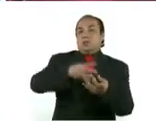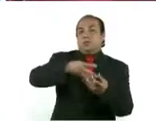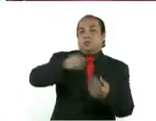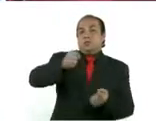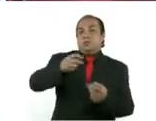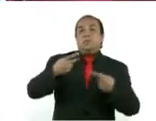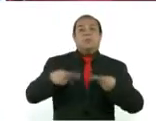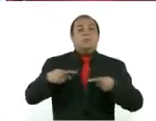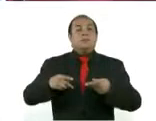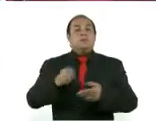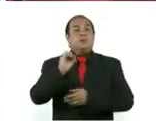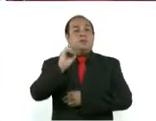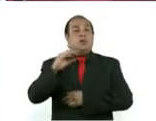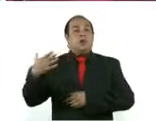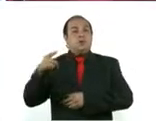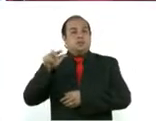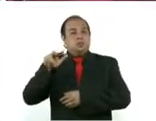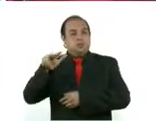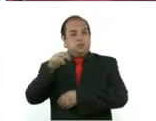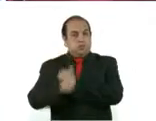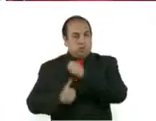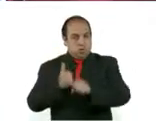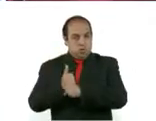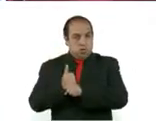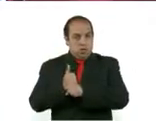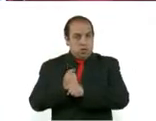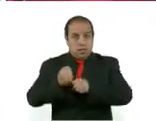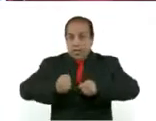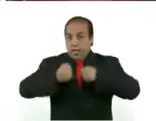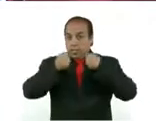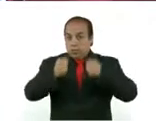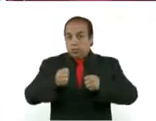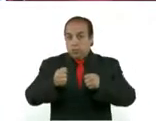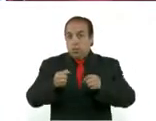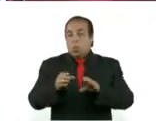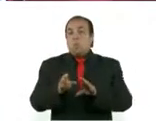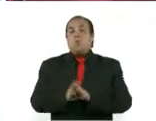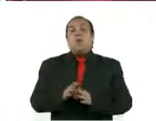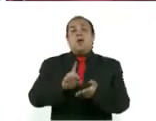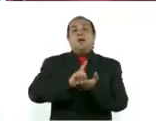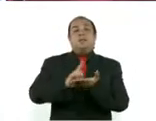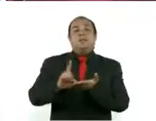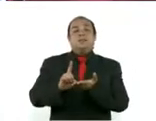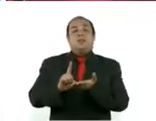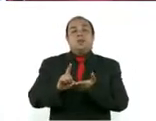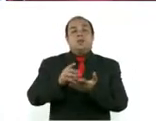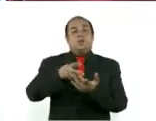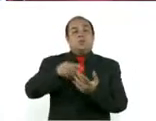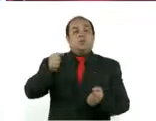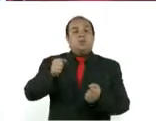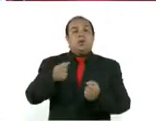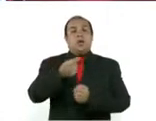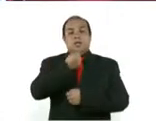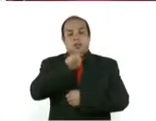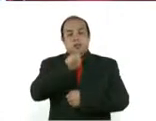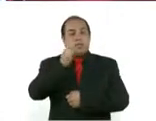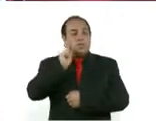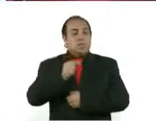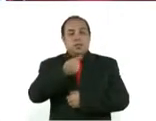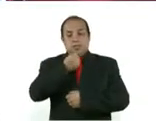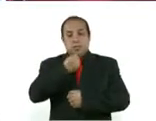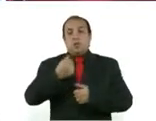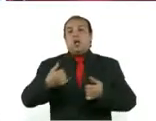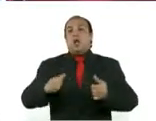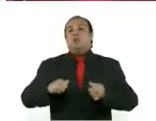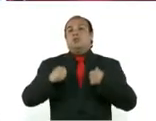para las personas de 0 a 18 años. Están garantizados como un derecho constitucional a las niñas, niños y adolescentes.